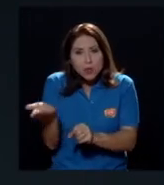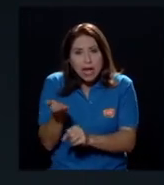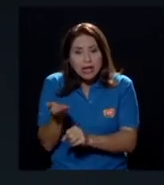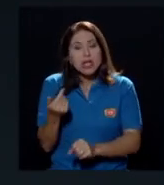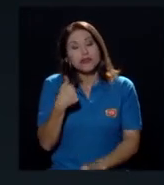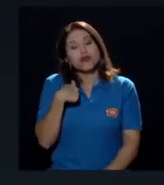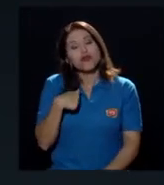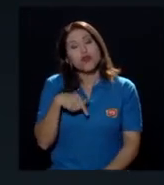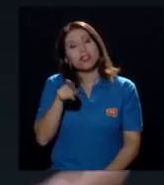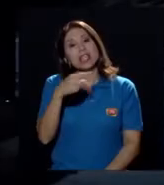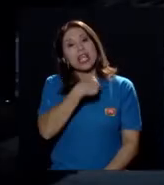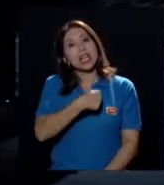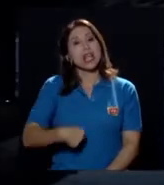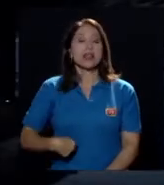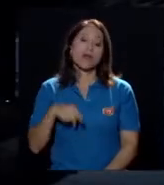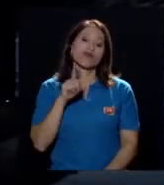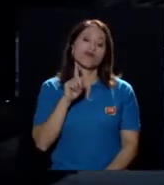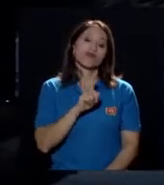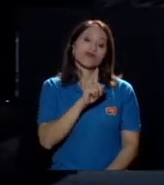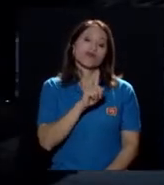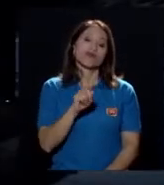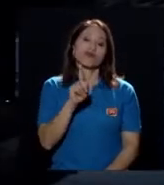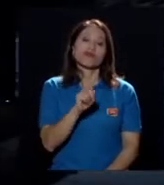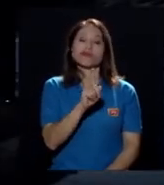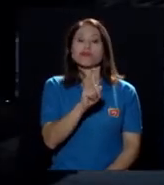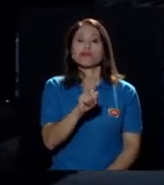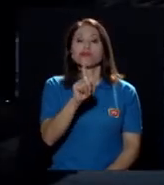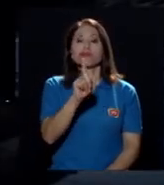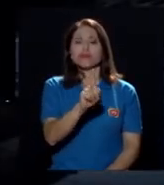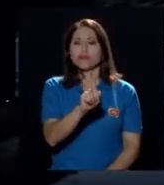Heredia, me regalaron un chip